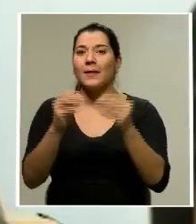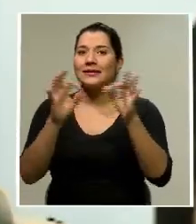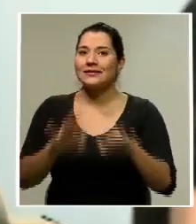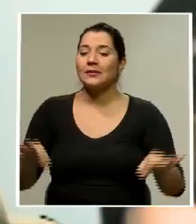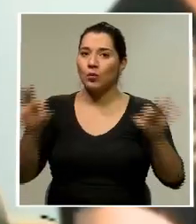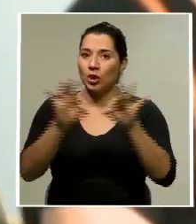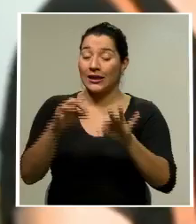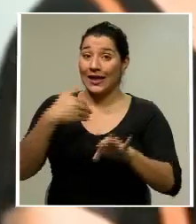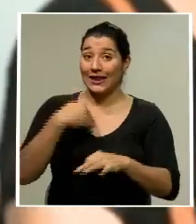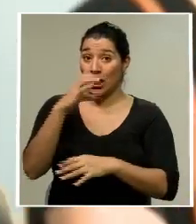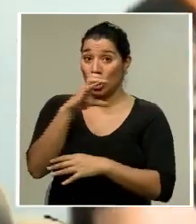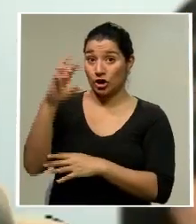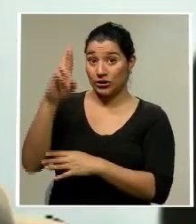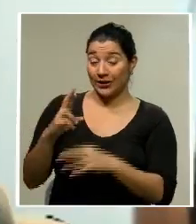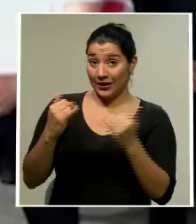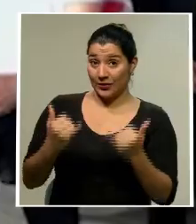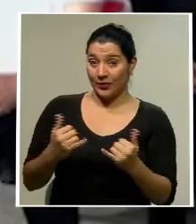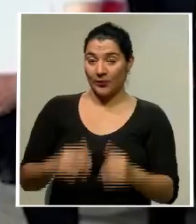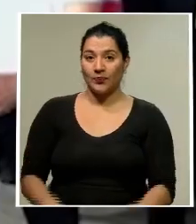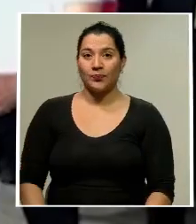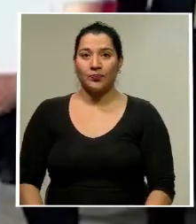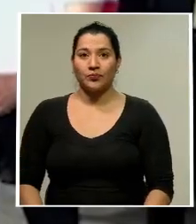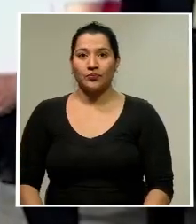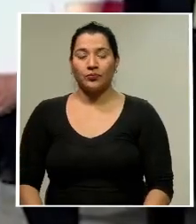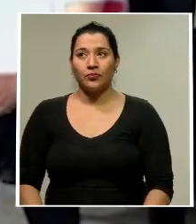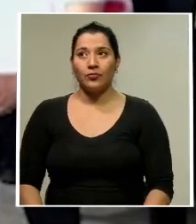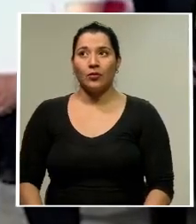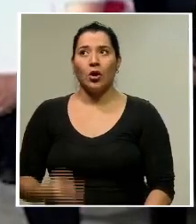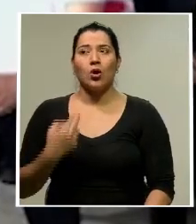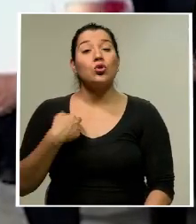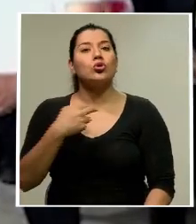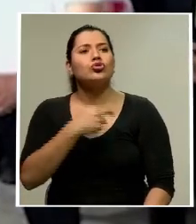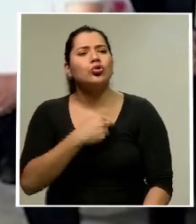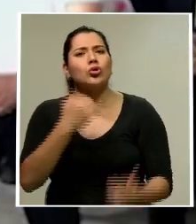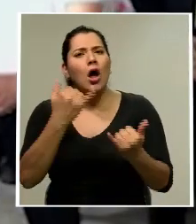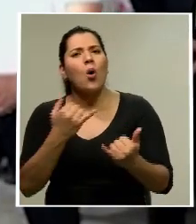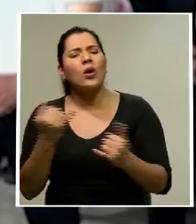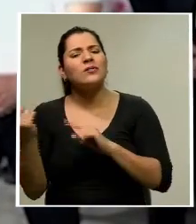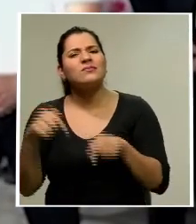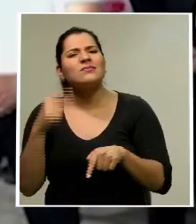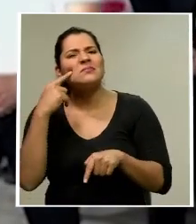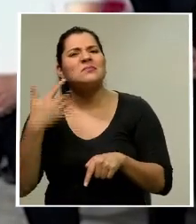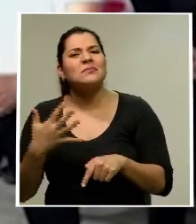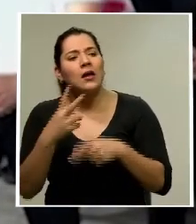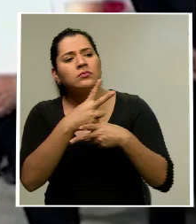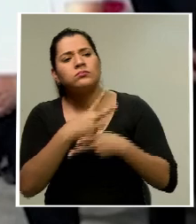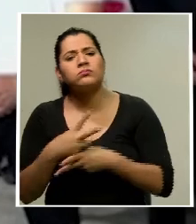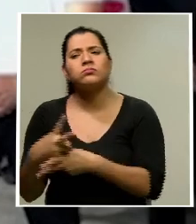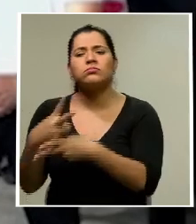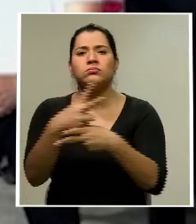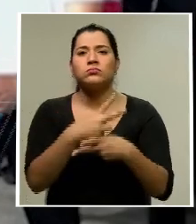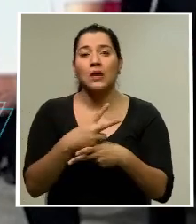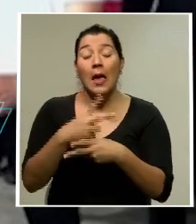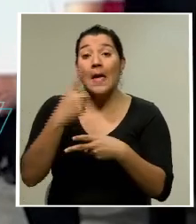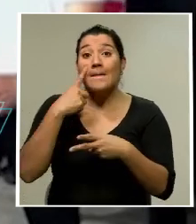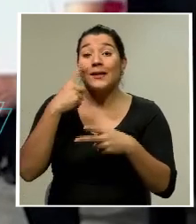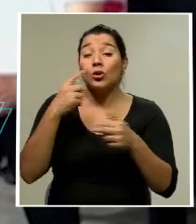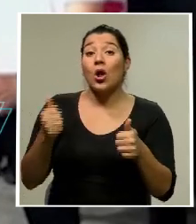tiene Costa Rica en este momento. Haciendo una supervisión, una vista de esta